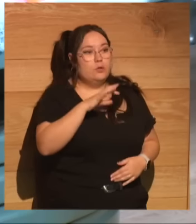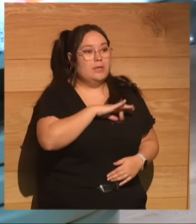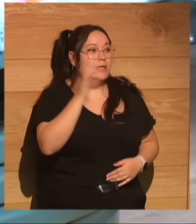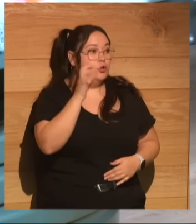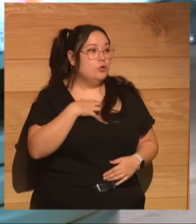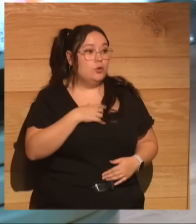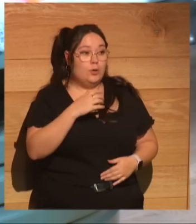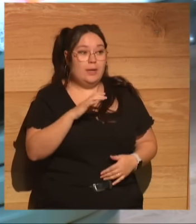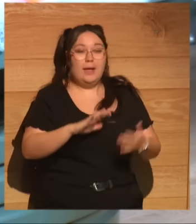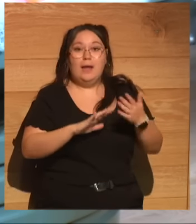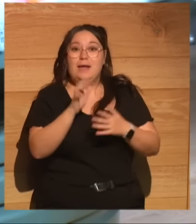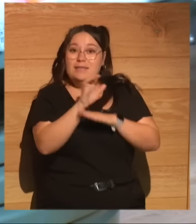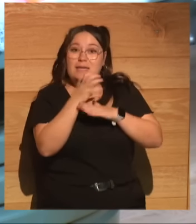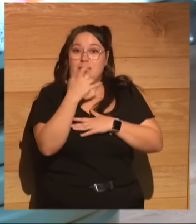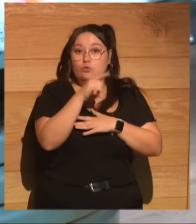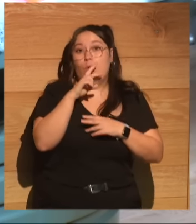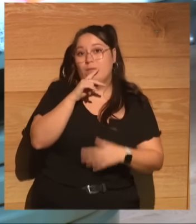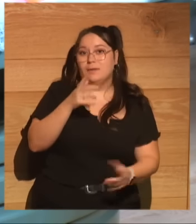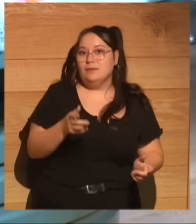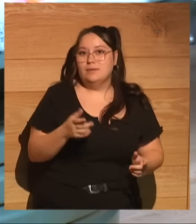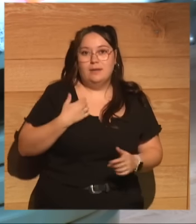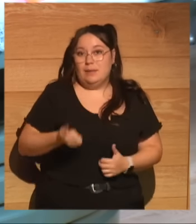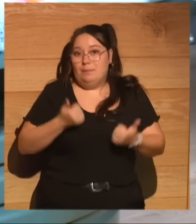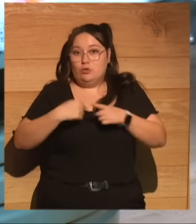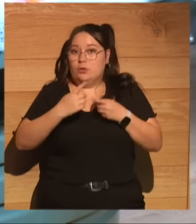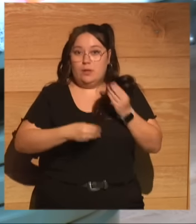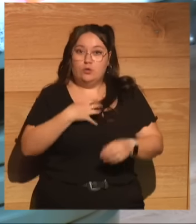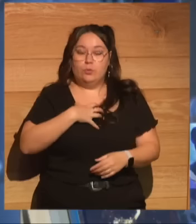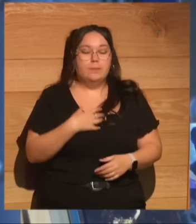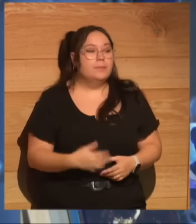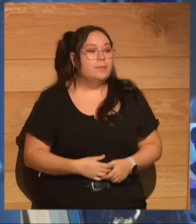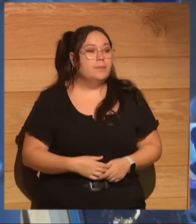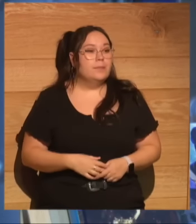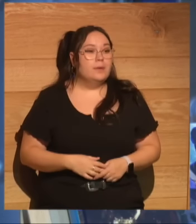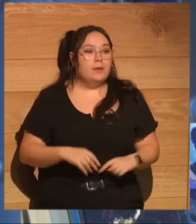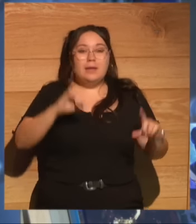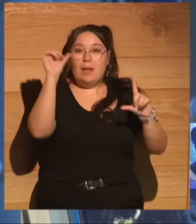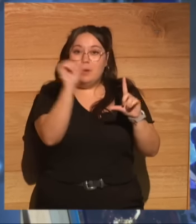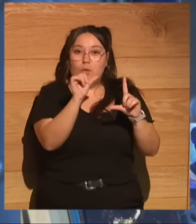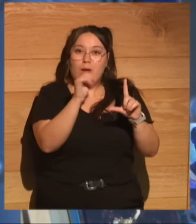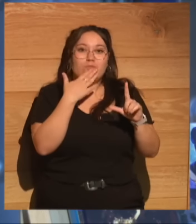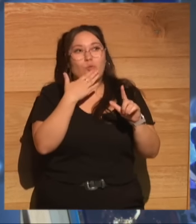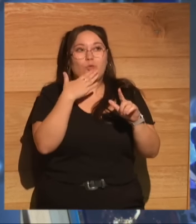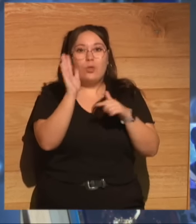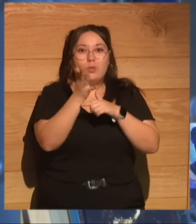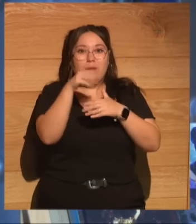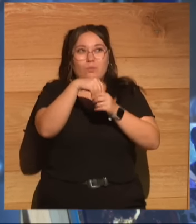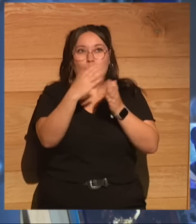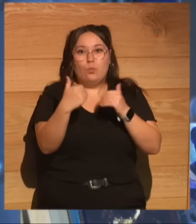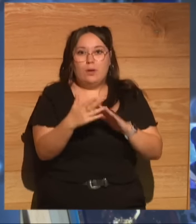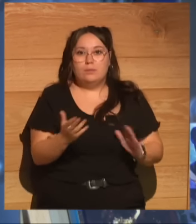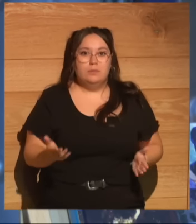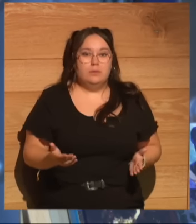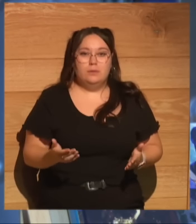que se ríe cuando hablas tú. O sea, ya no podemos hacer más. Bueno, la película tiene muy poco cine. Él no sabe muy bien aún lo que